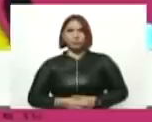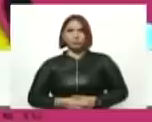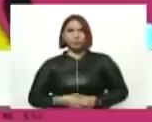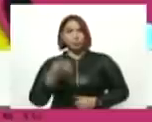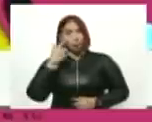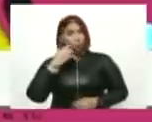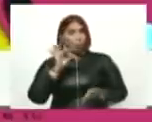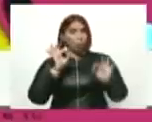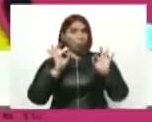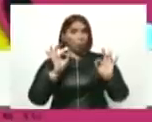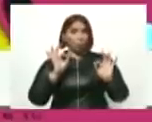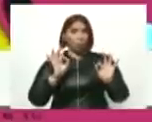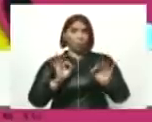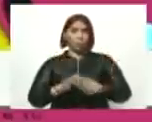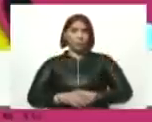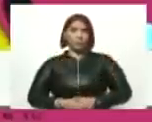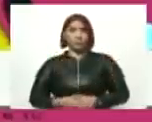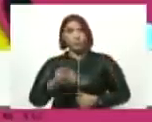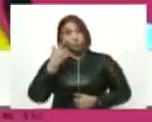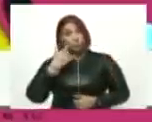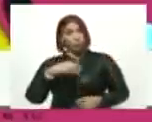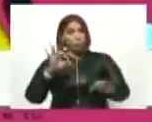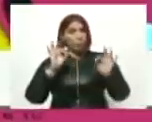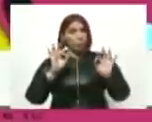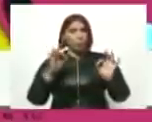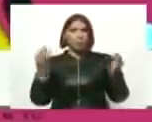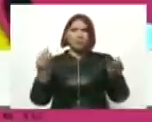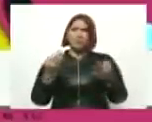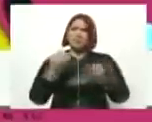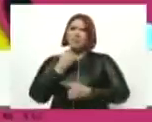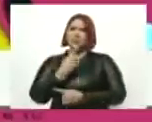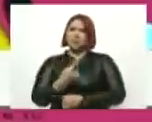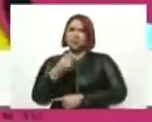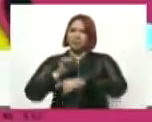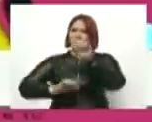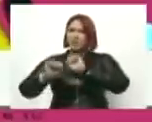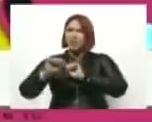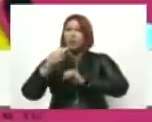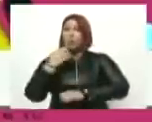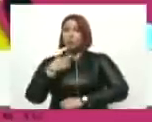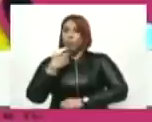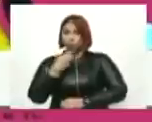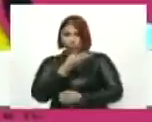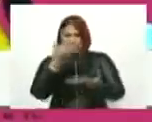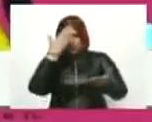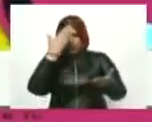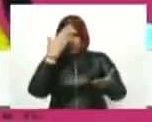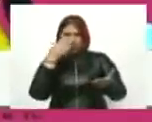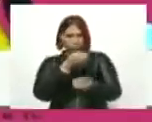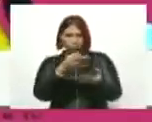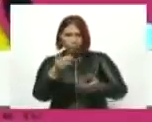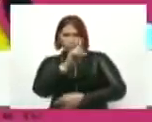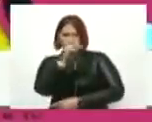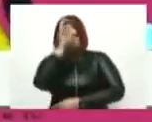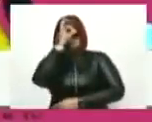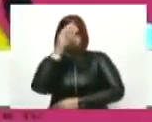Cuidado. Cuidado, yo siempre defiendo el rojo, ustedes saben, ¿verdad? ¿A usted no le gusta el rojo?